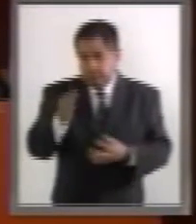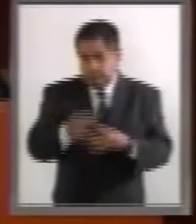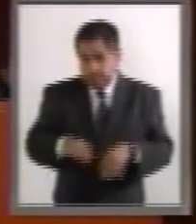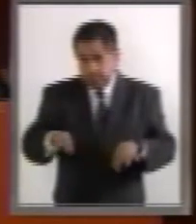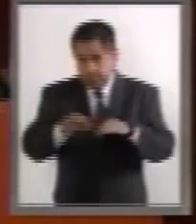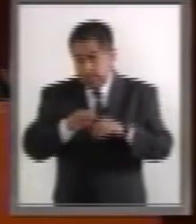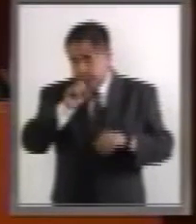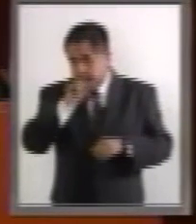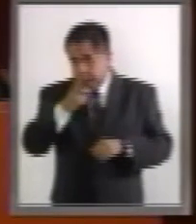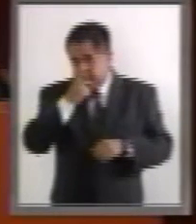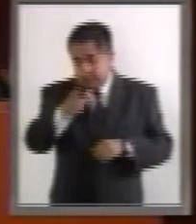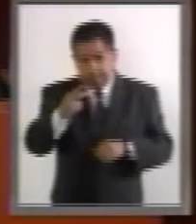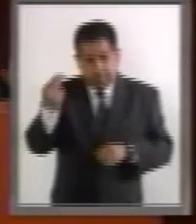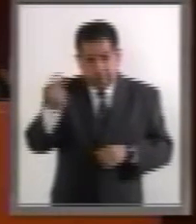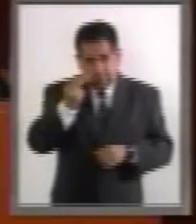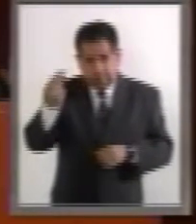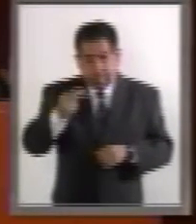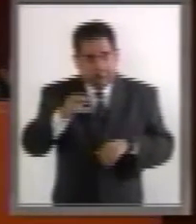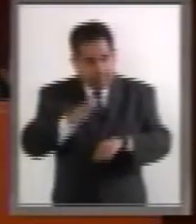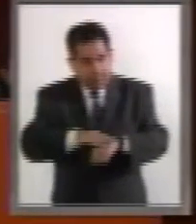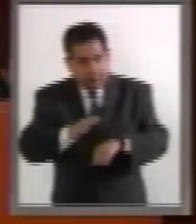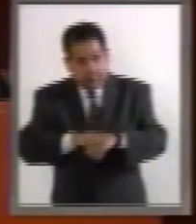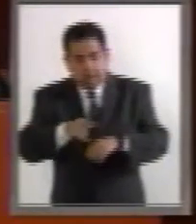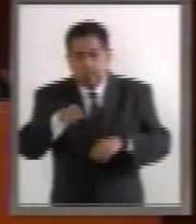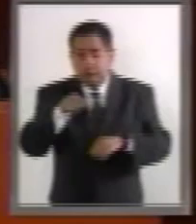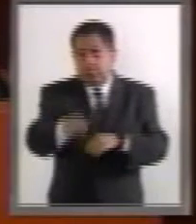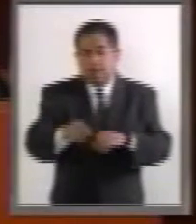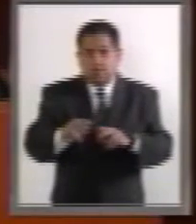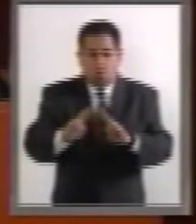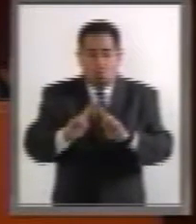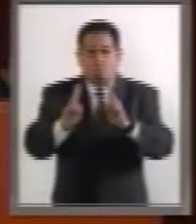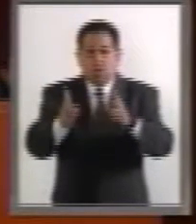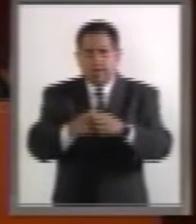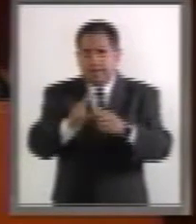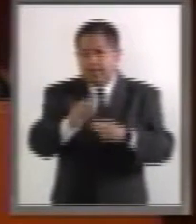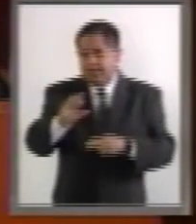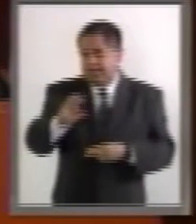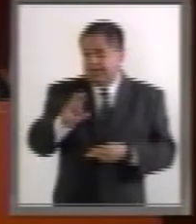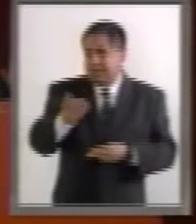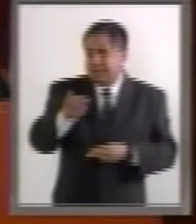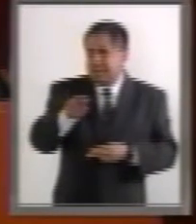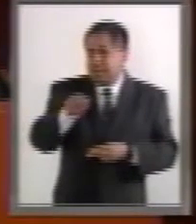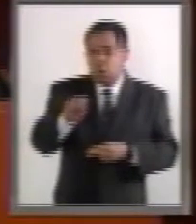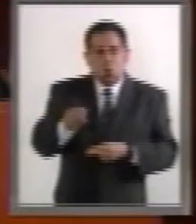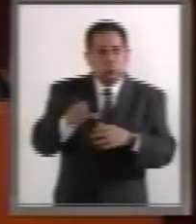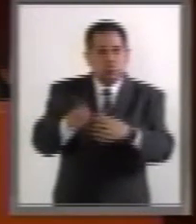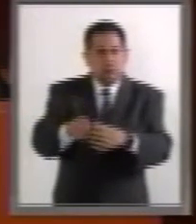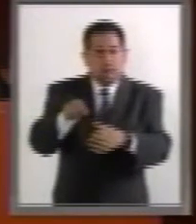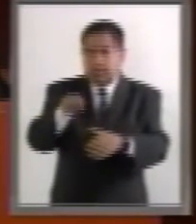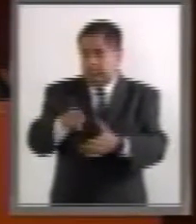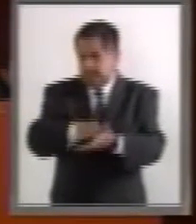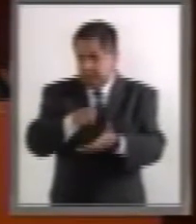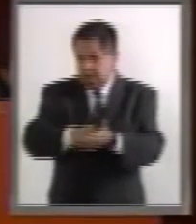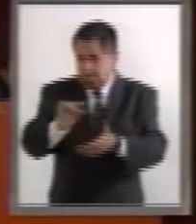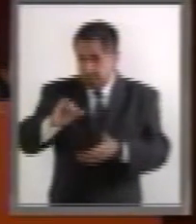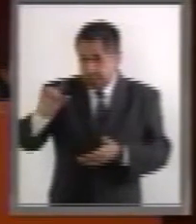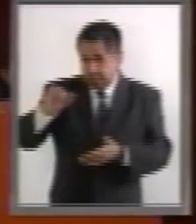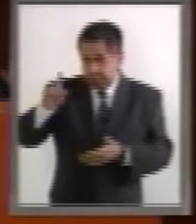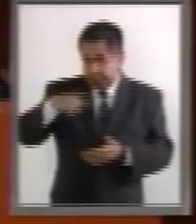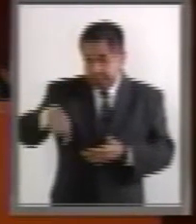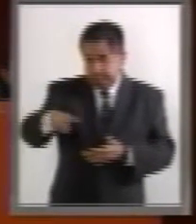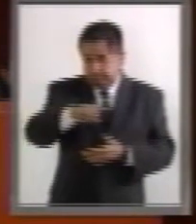también destacar que es necesario influir en la unidad de criterios sobre la profesionalización de los